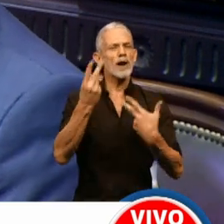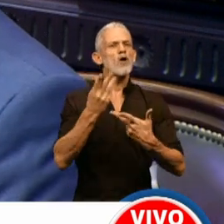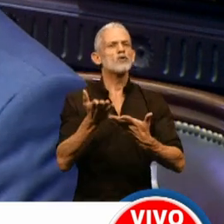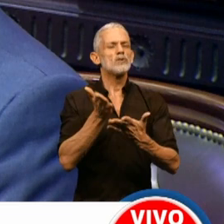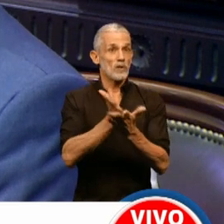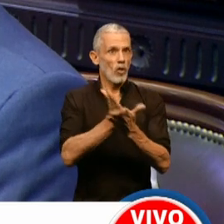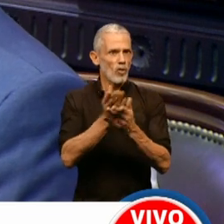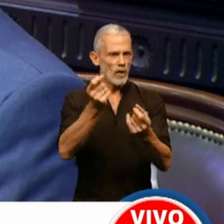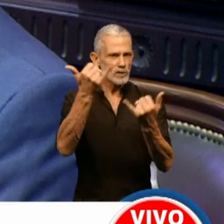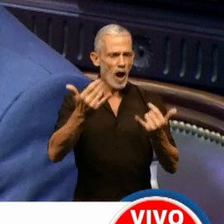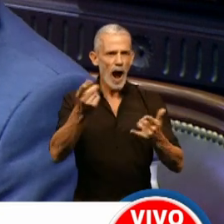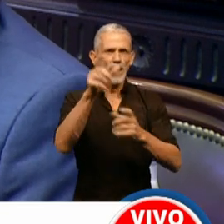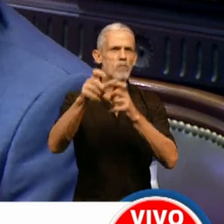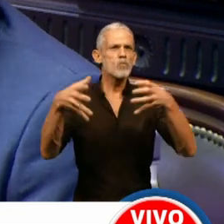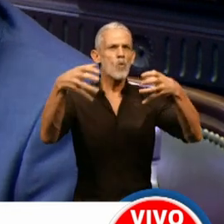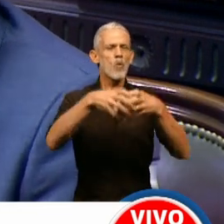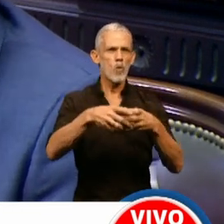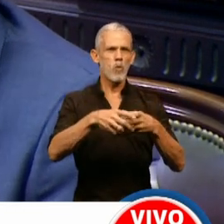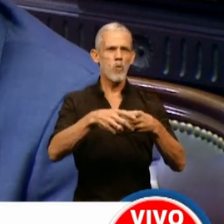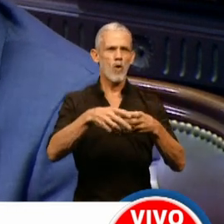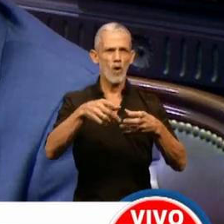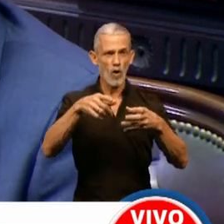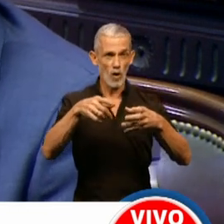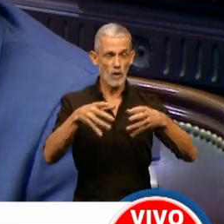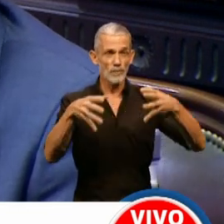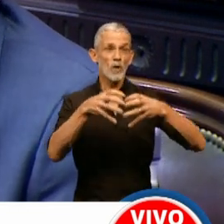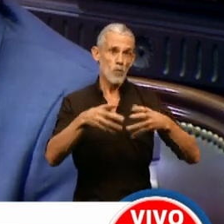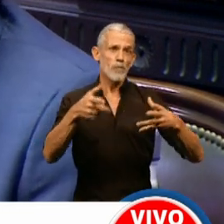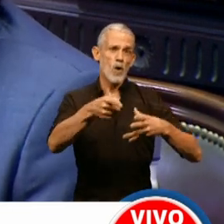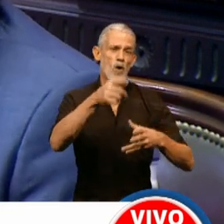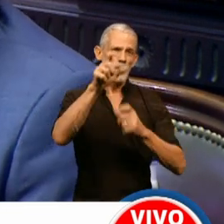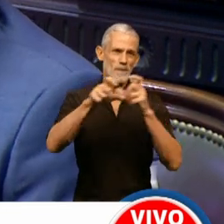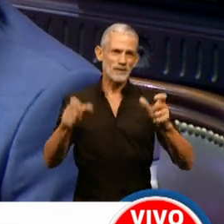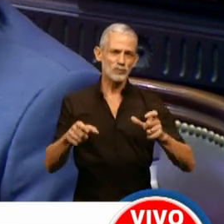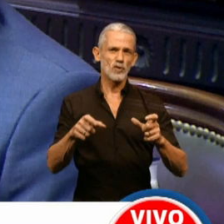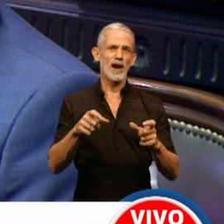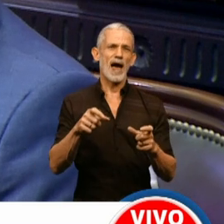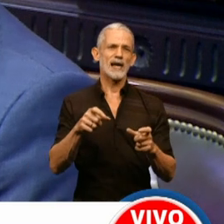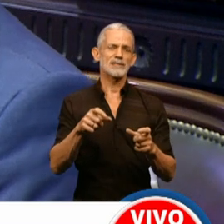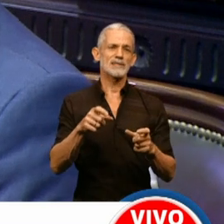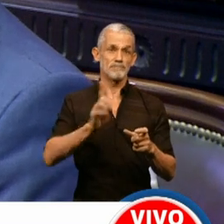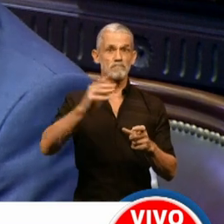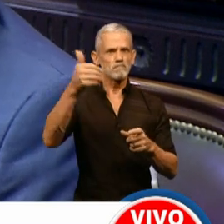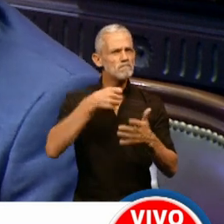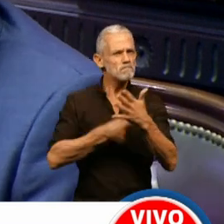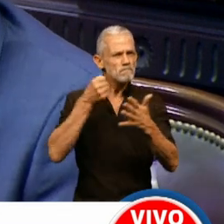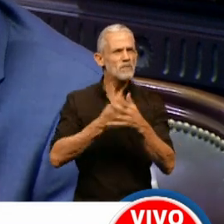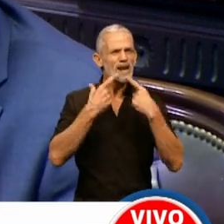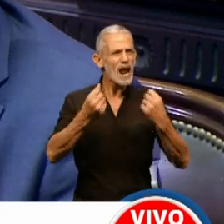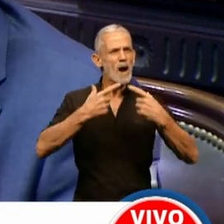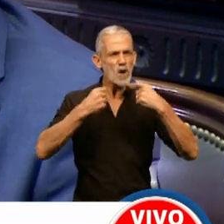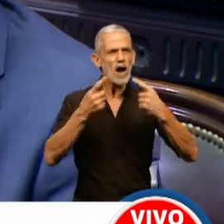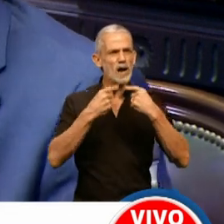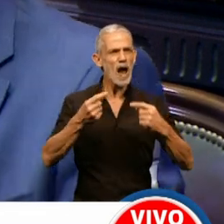de derechos para la el colectivo que han venido reclamando a lo